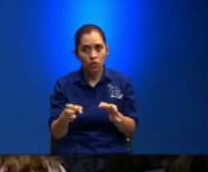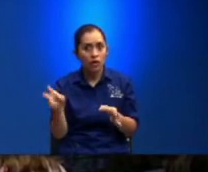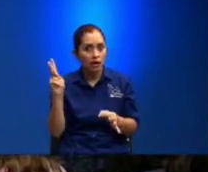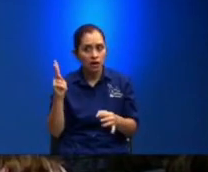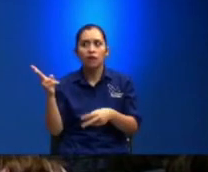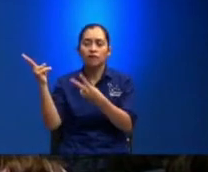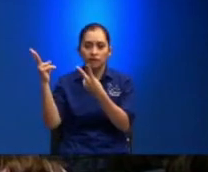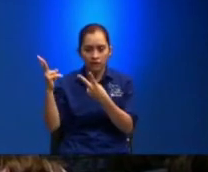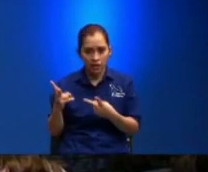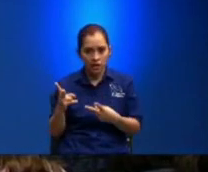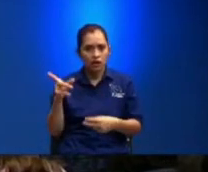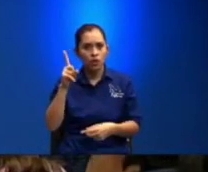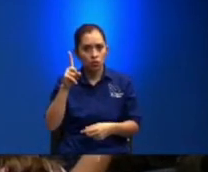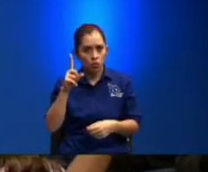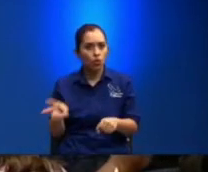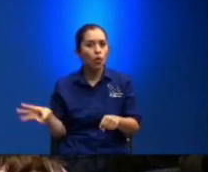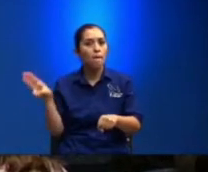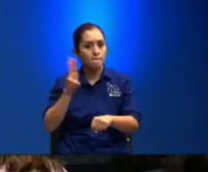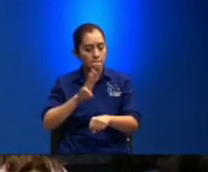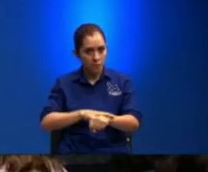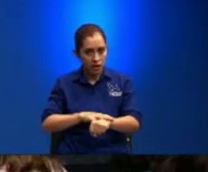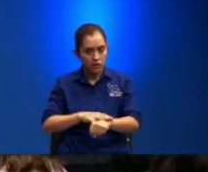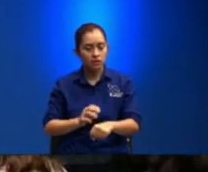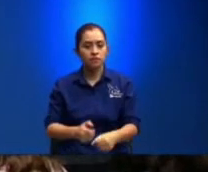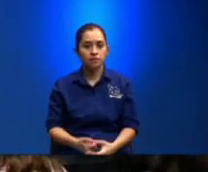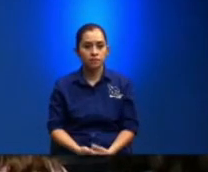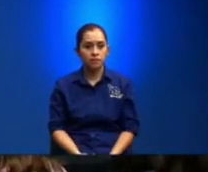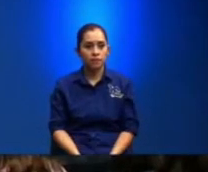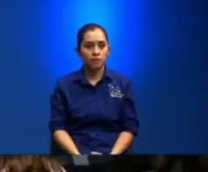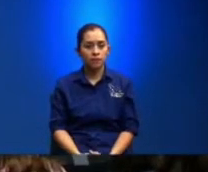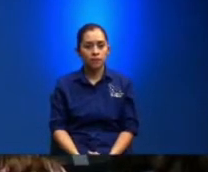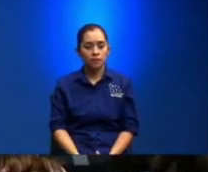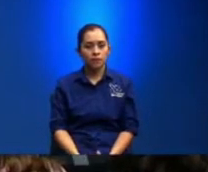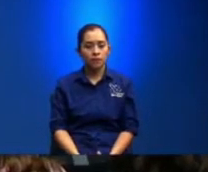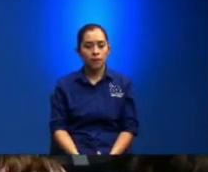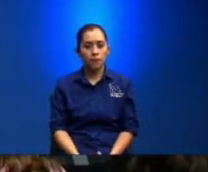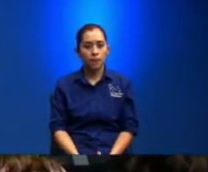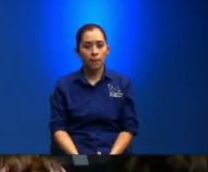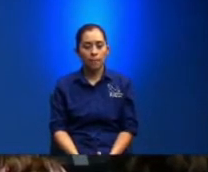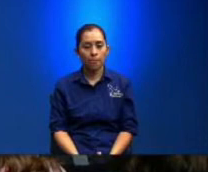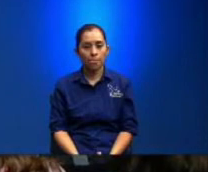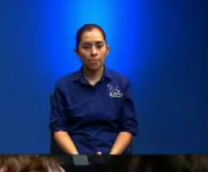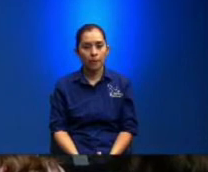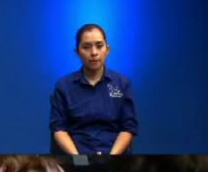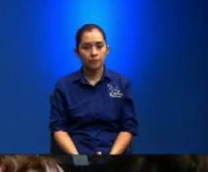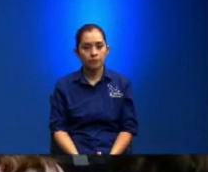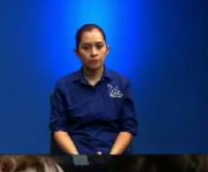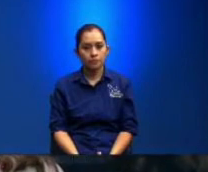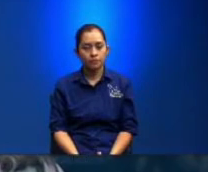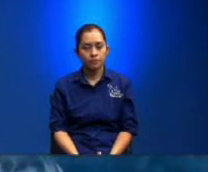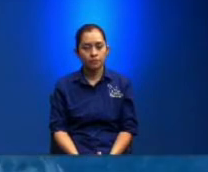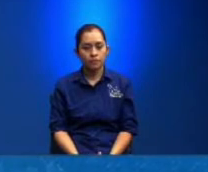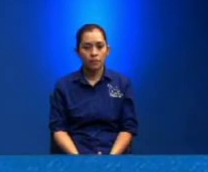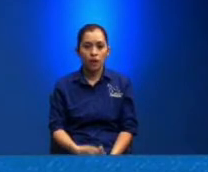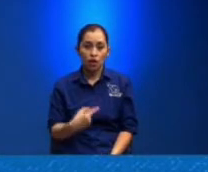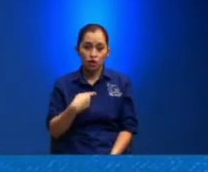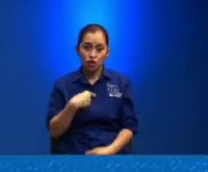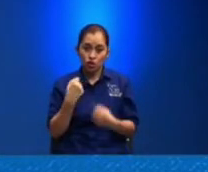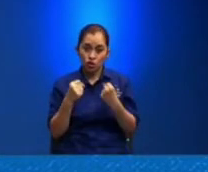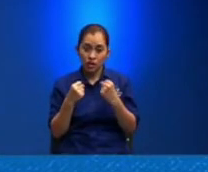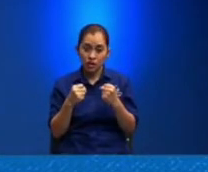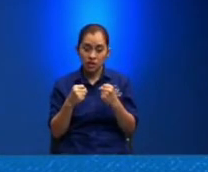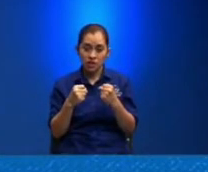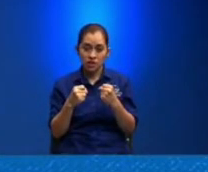la gentilidad entonces yo me quise apoyar con este pequeño mapa mental no es que me